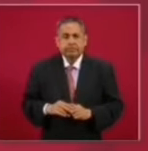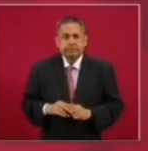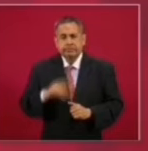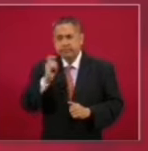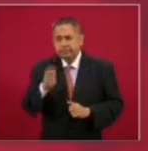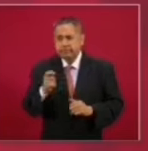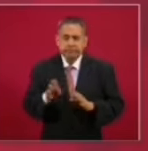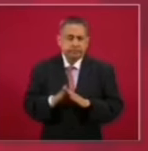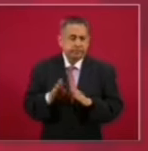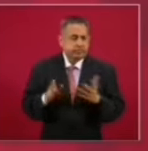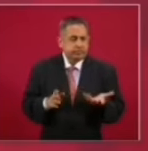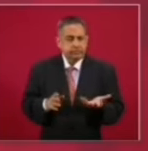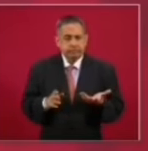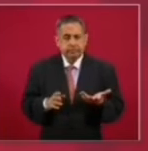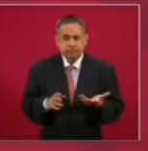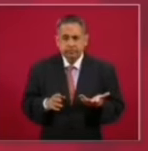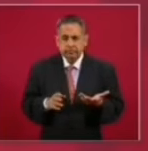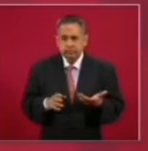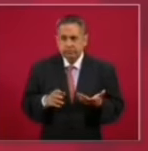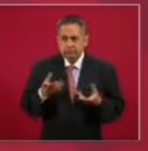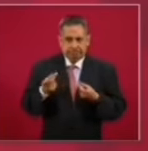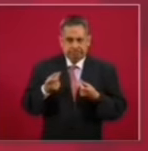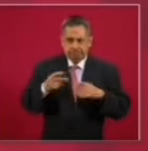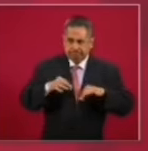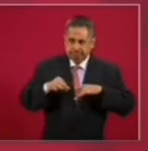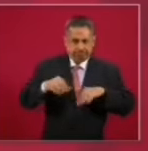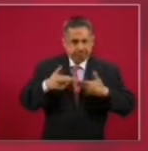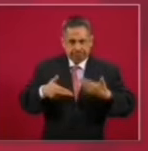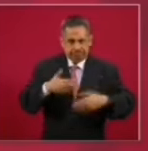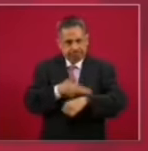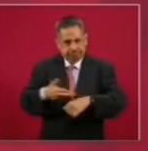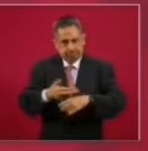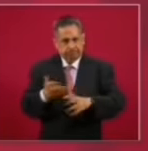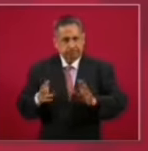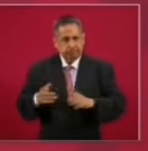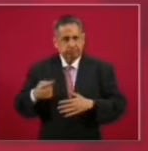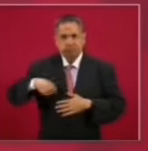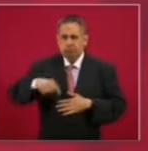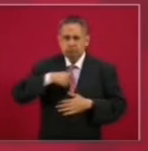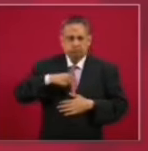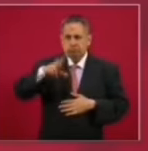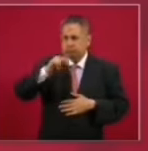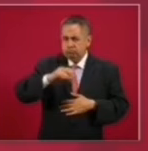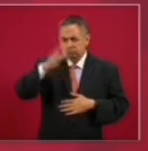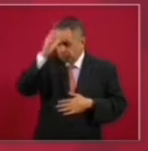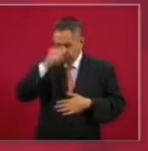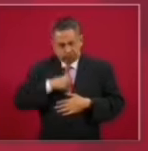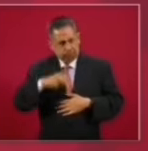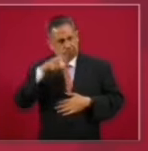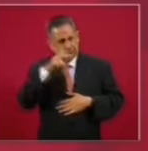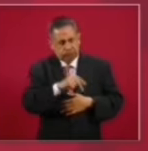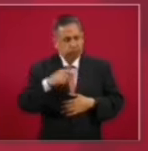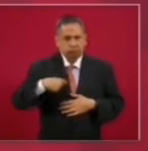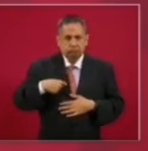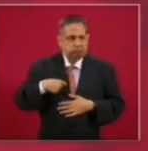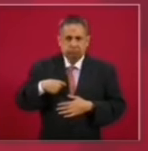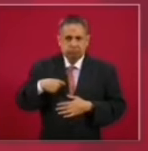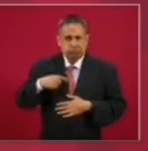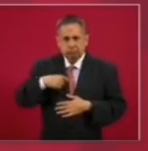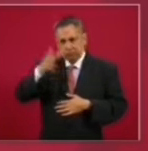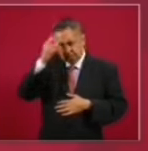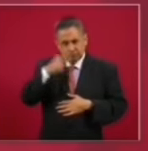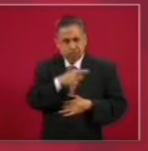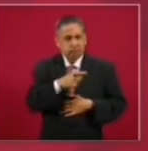que se actúe. Nosotros estamos en contra, repito,